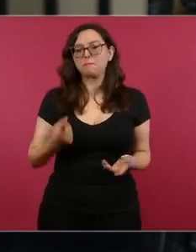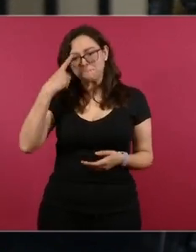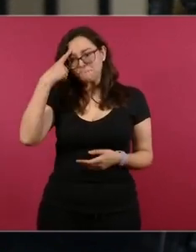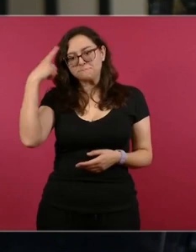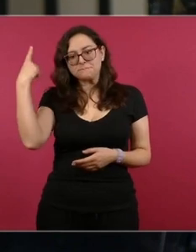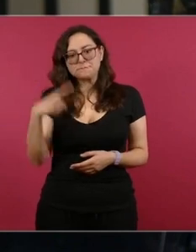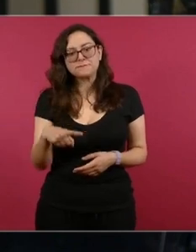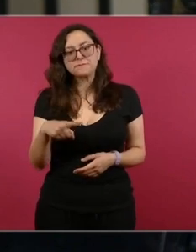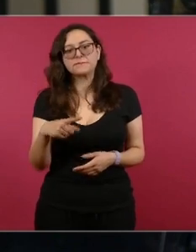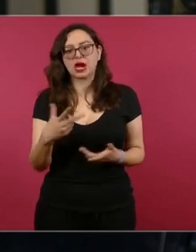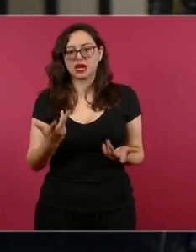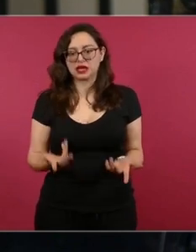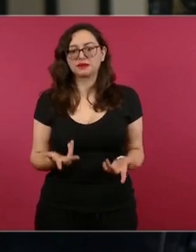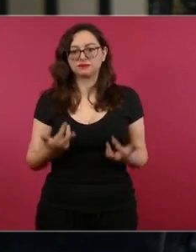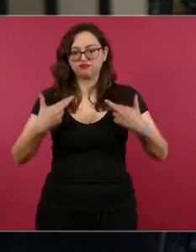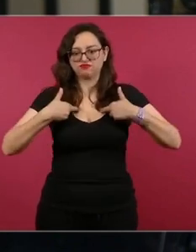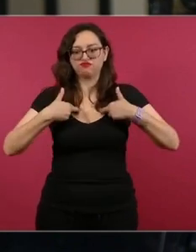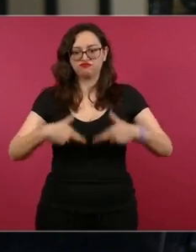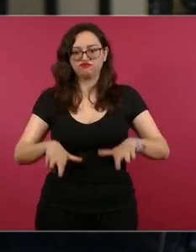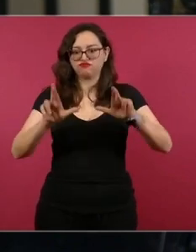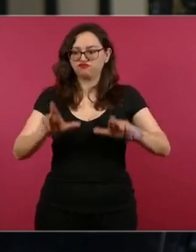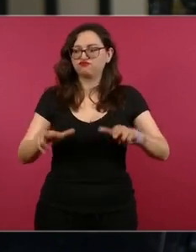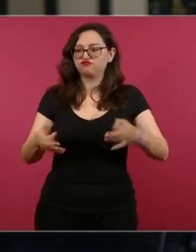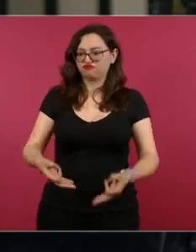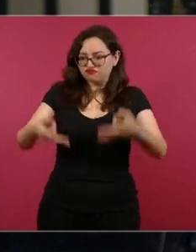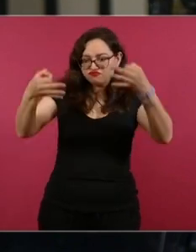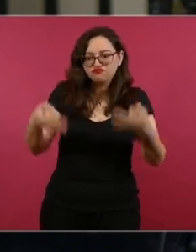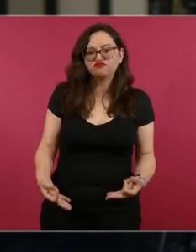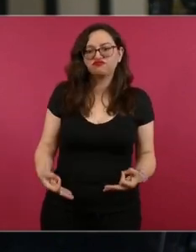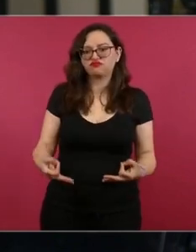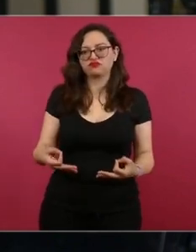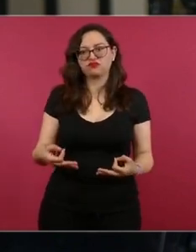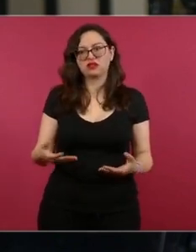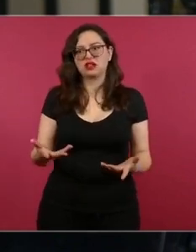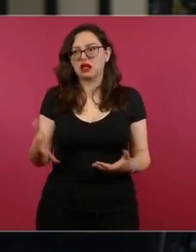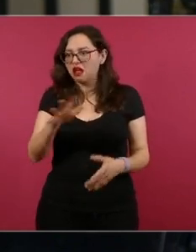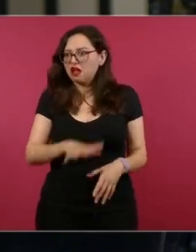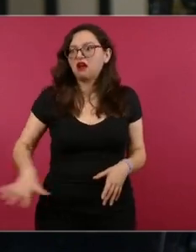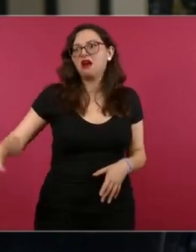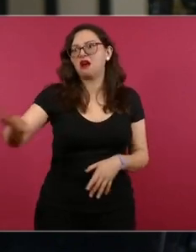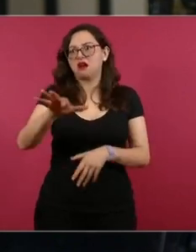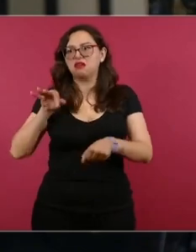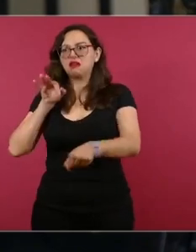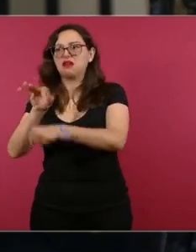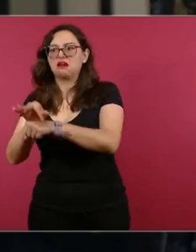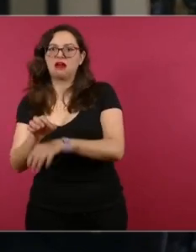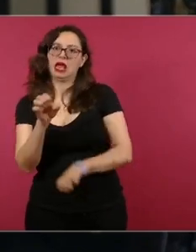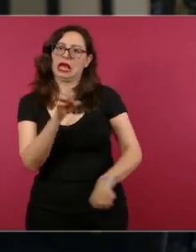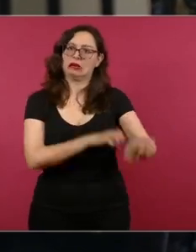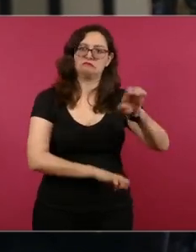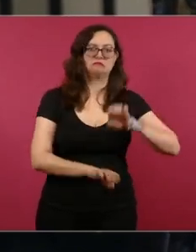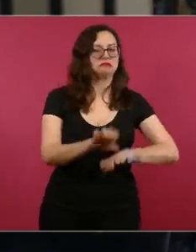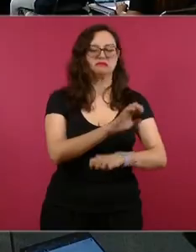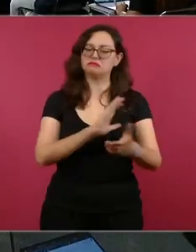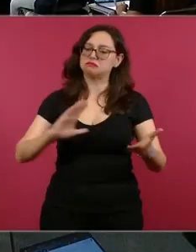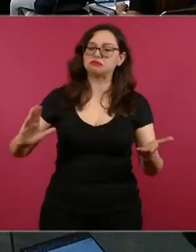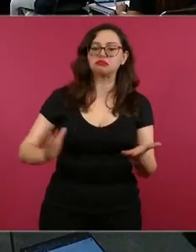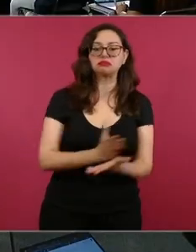que pues haya representantes genuinos del pueblo mexicano y no empleados de las